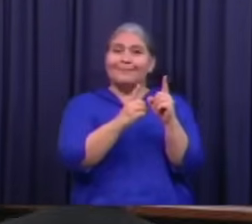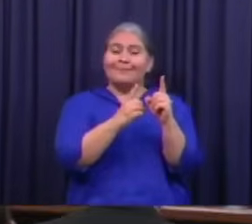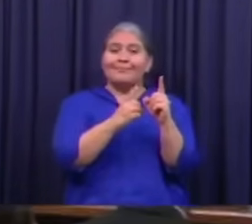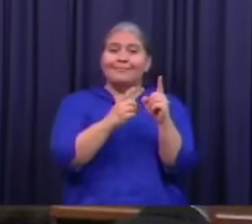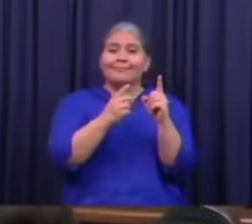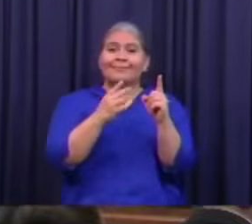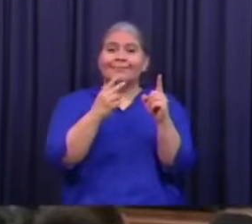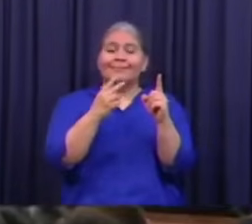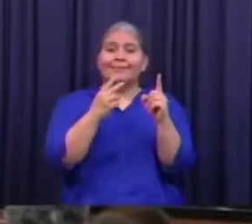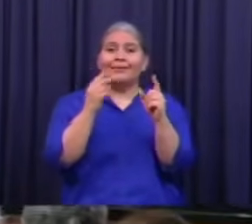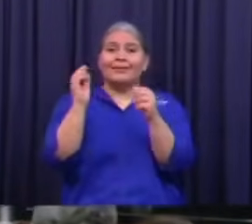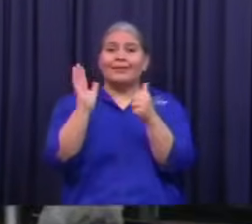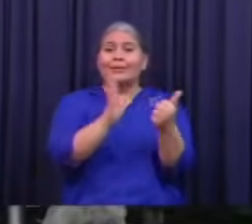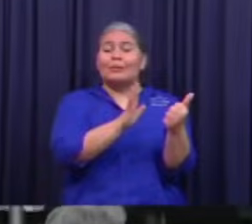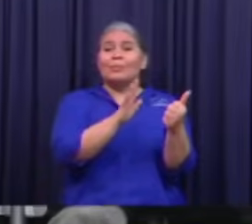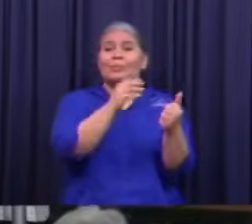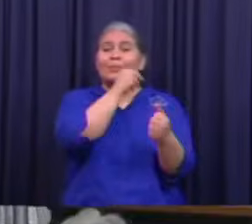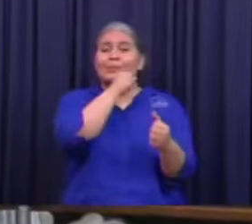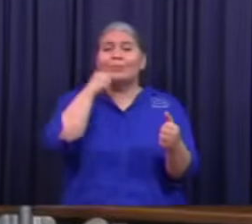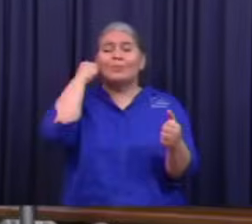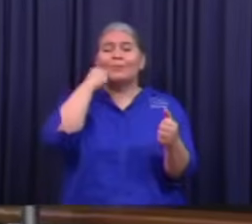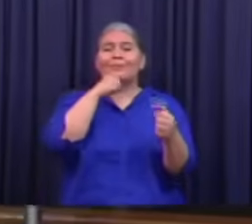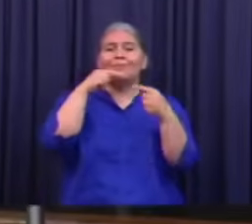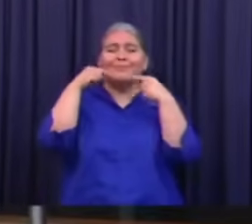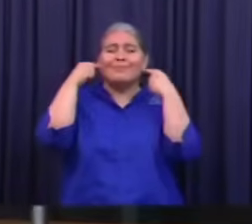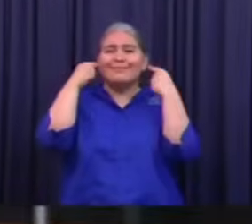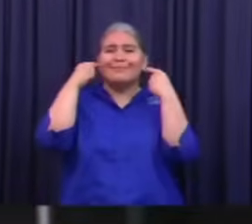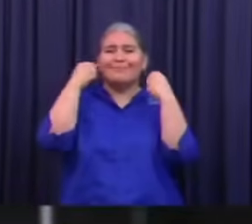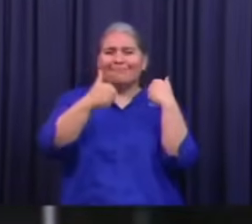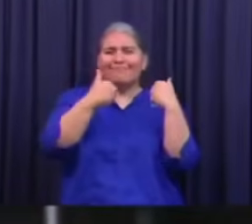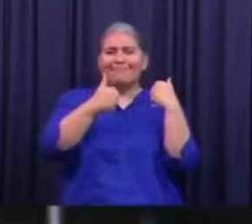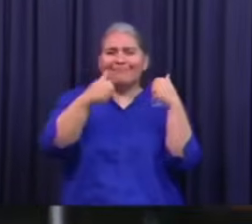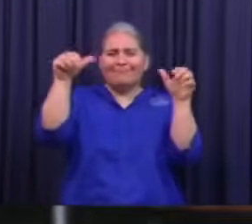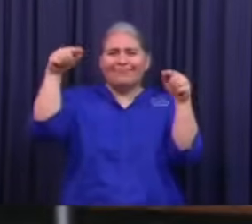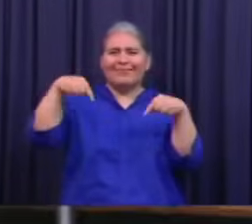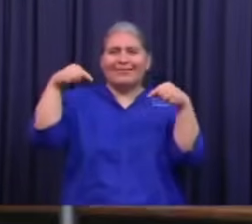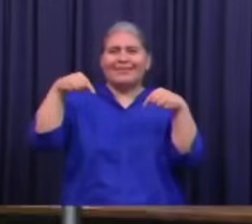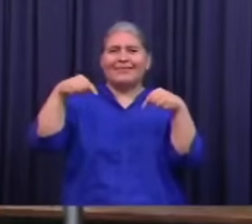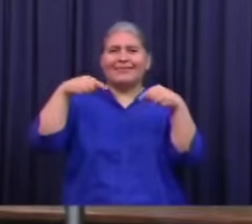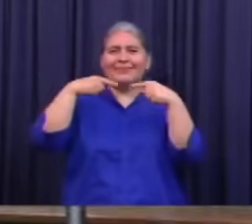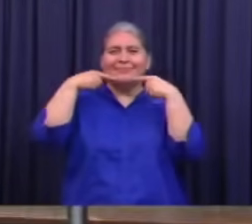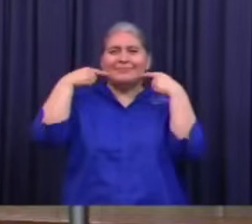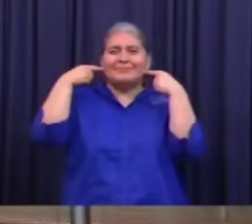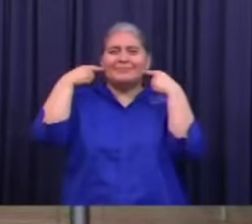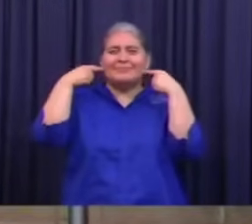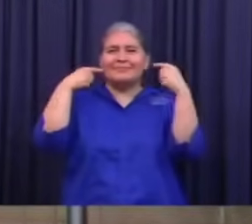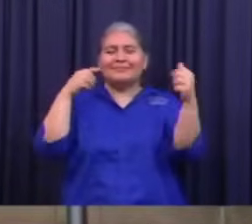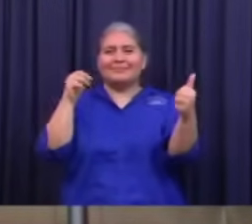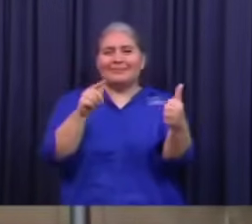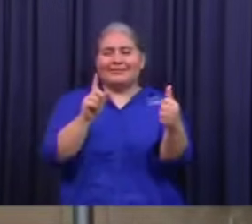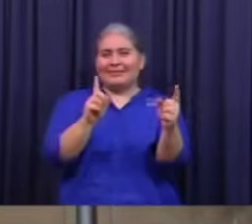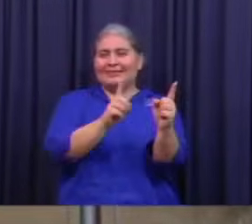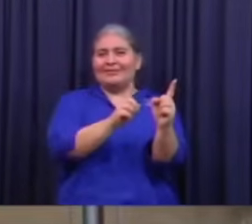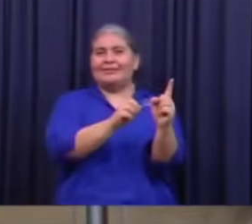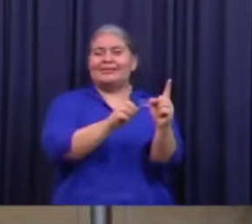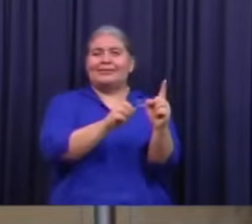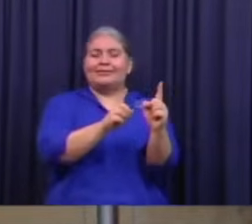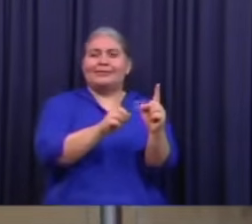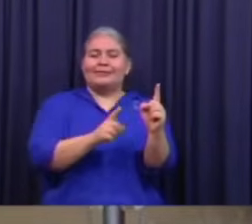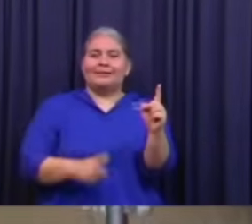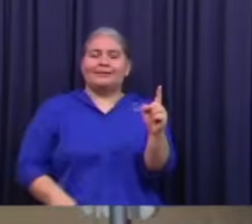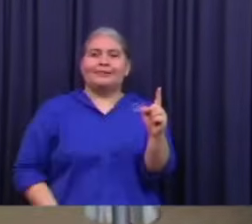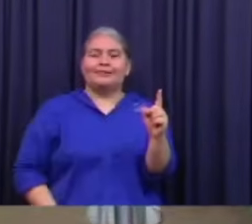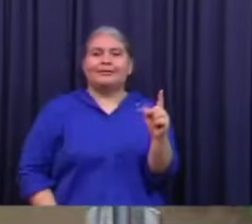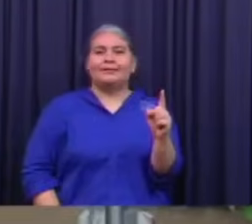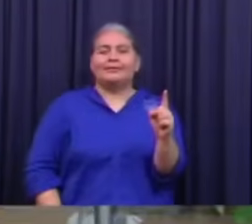hermano Qué bueno que V con una sonrisa de 200 Es decir de 100 a 100 hermano Qué bueno que